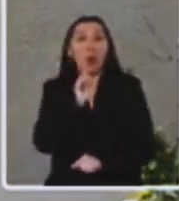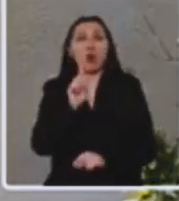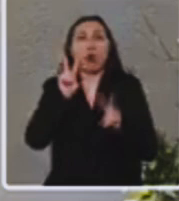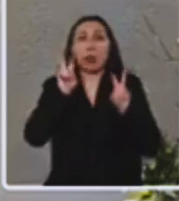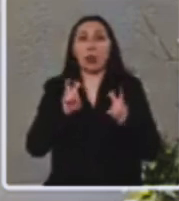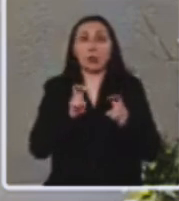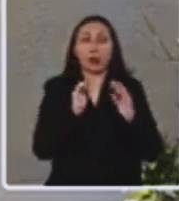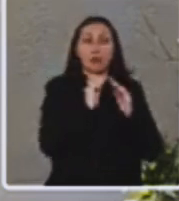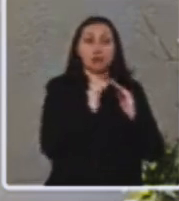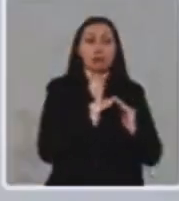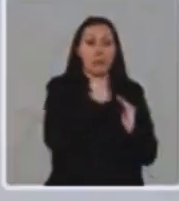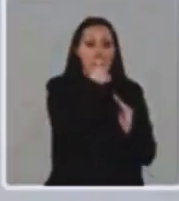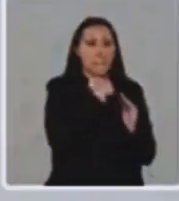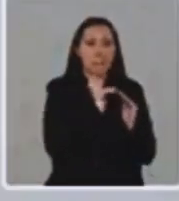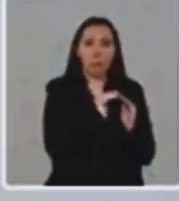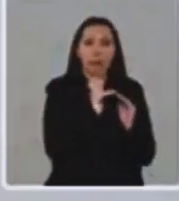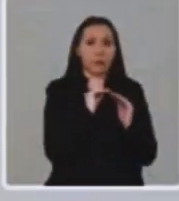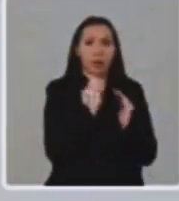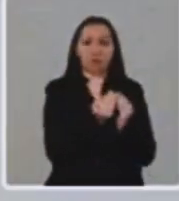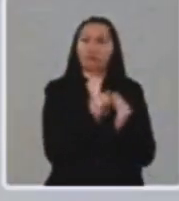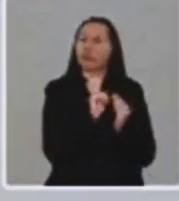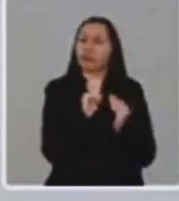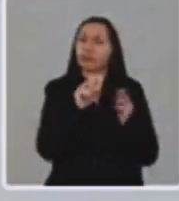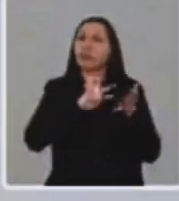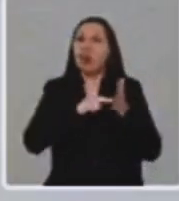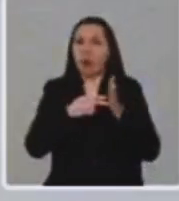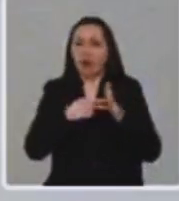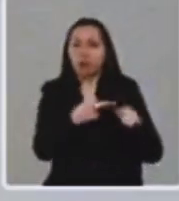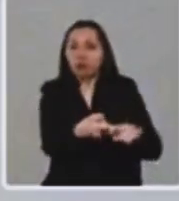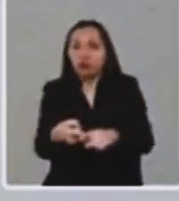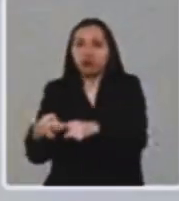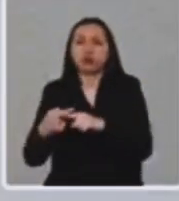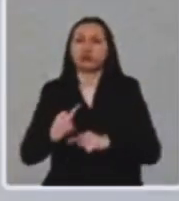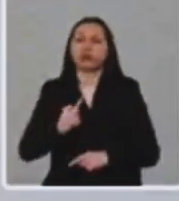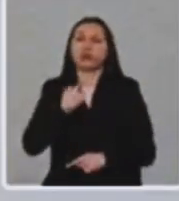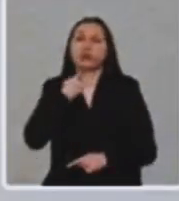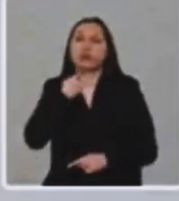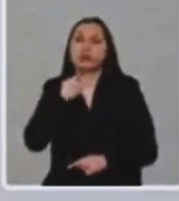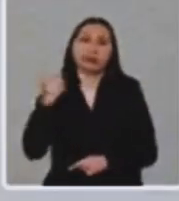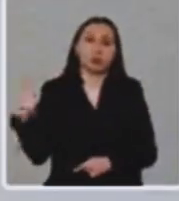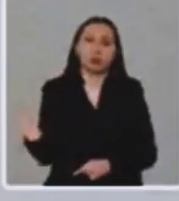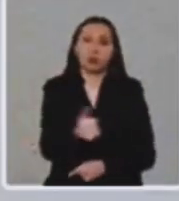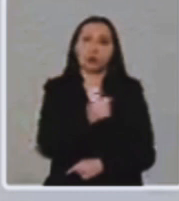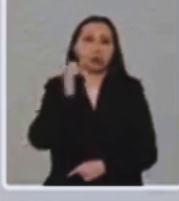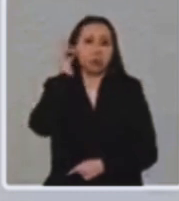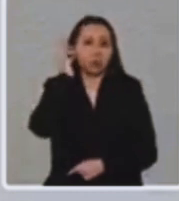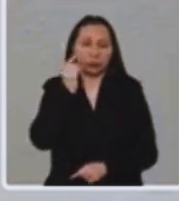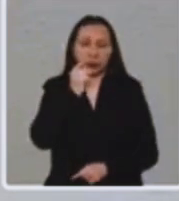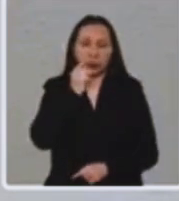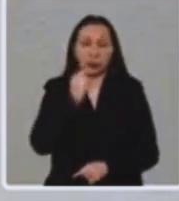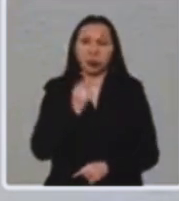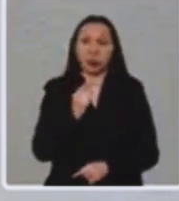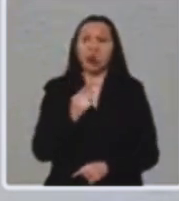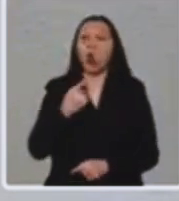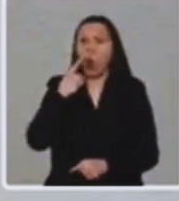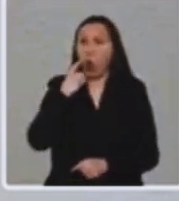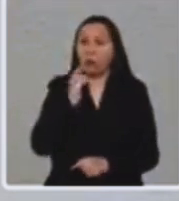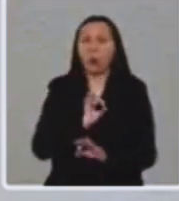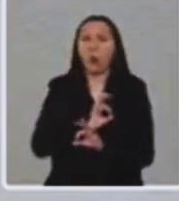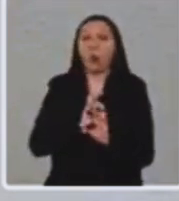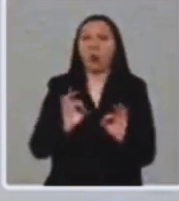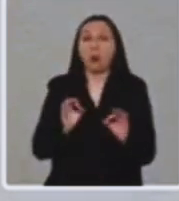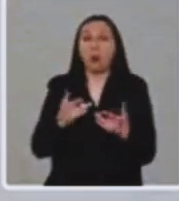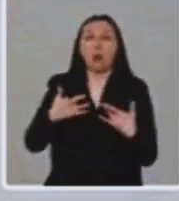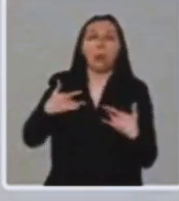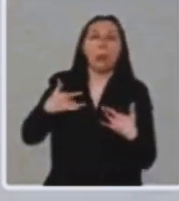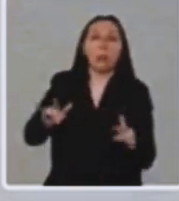asunto privado, es un problema social que nos afecta a todas y a todos, y los hombres tampoco pueden